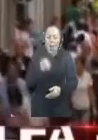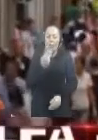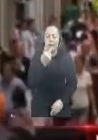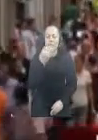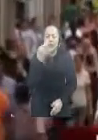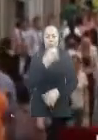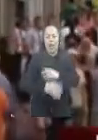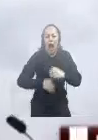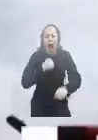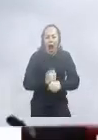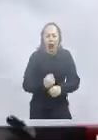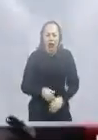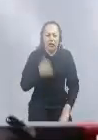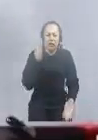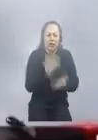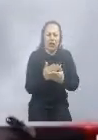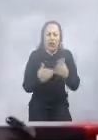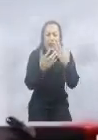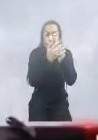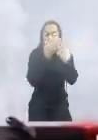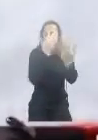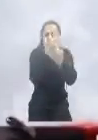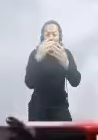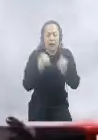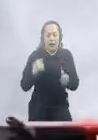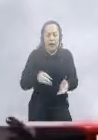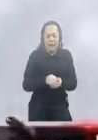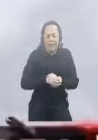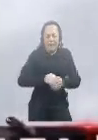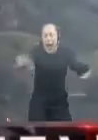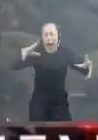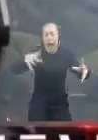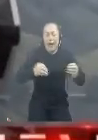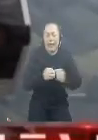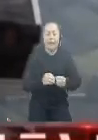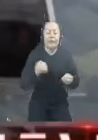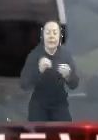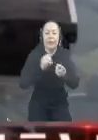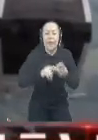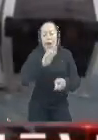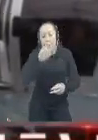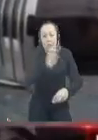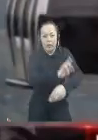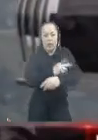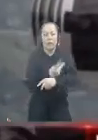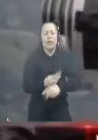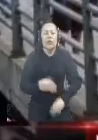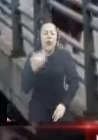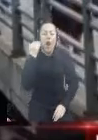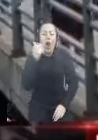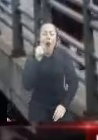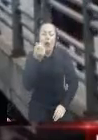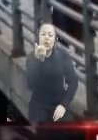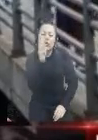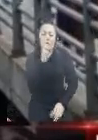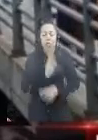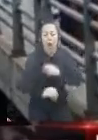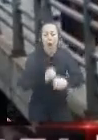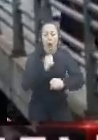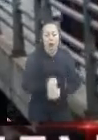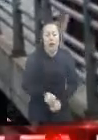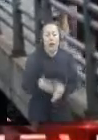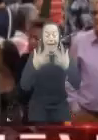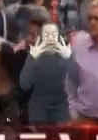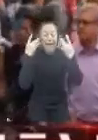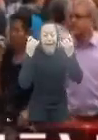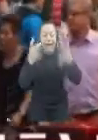con quemaduras de primer grado en las manos por explosión de un taco. En Villa María, la víctima fue una niña de 12 años con quemaduras de segundo